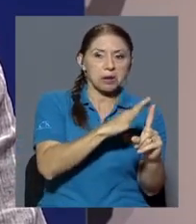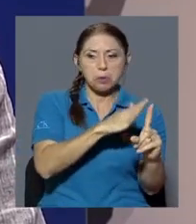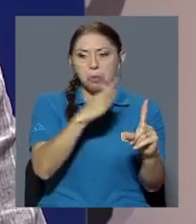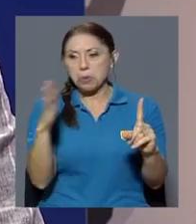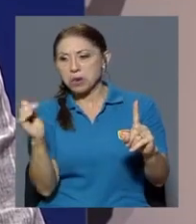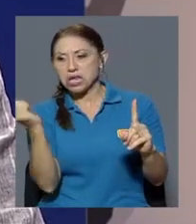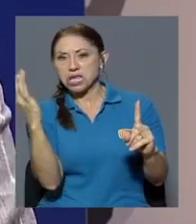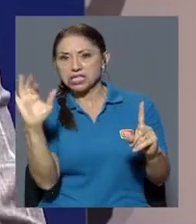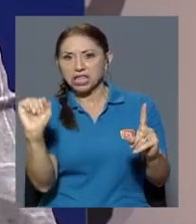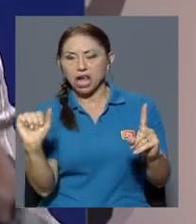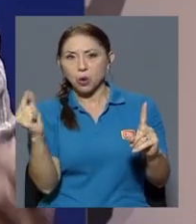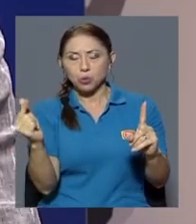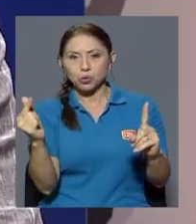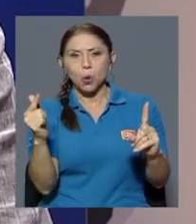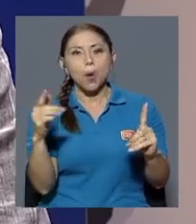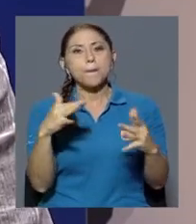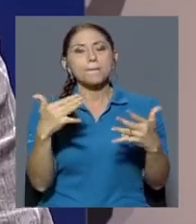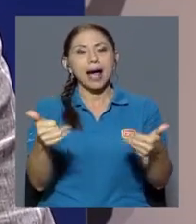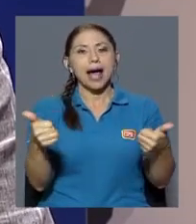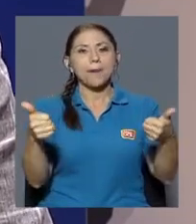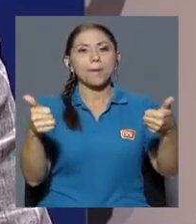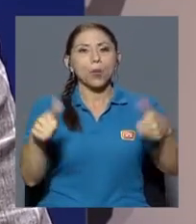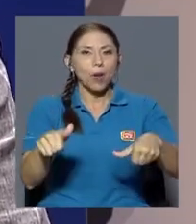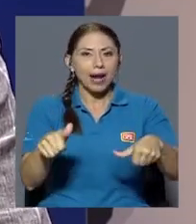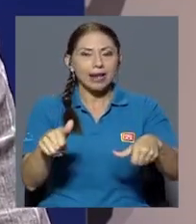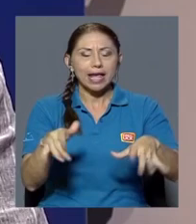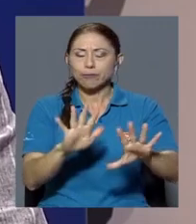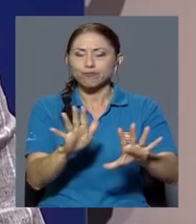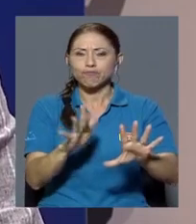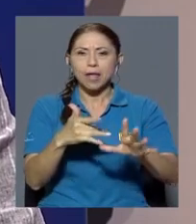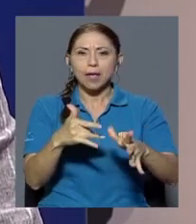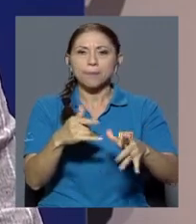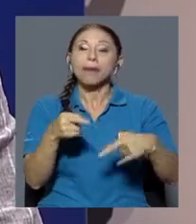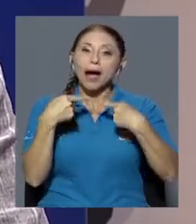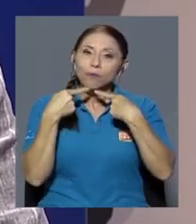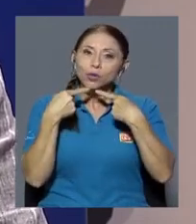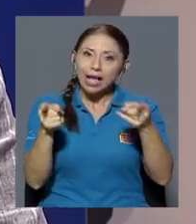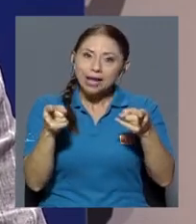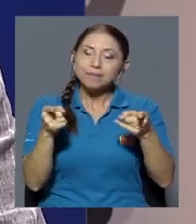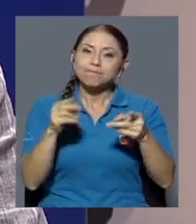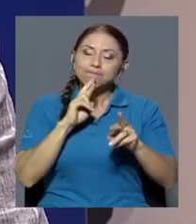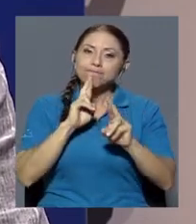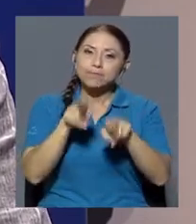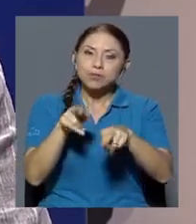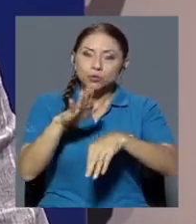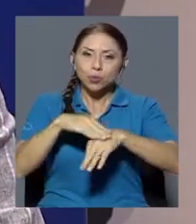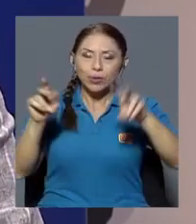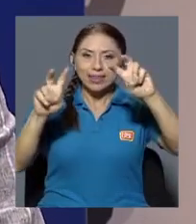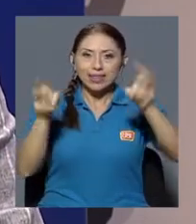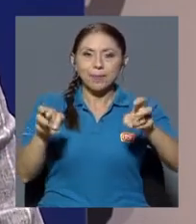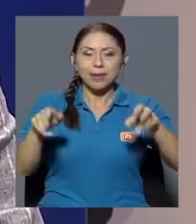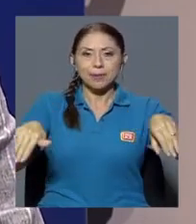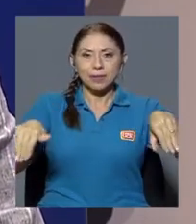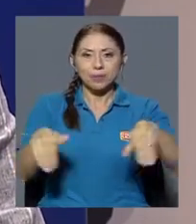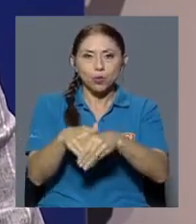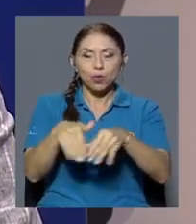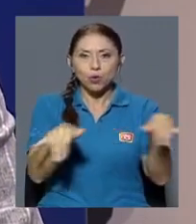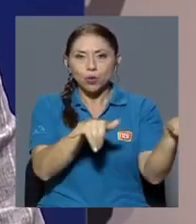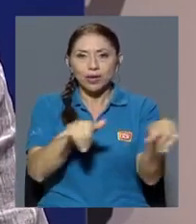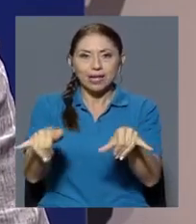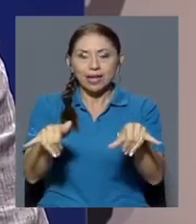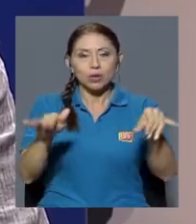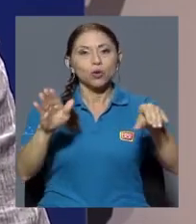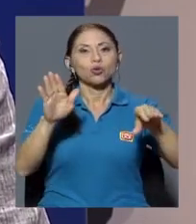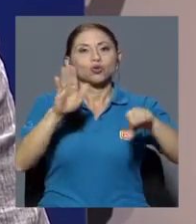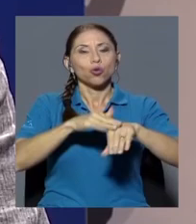va a aprobar el programa va a votar las acciones existentes sobre el tema de matrimonio igualitario sobre el tema de uniones de